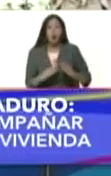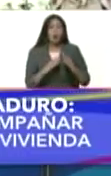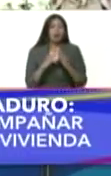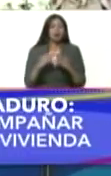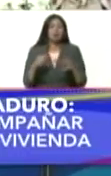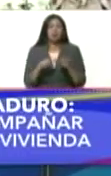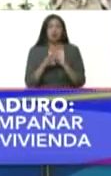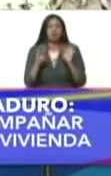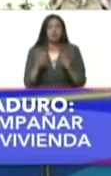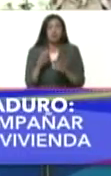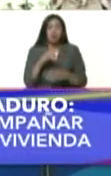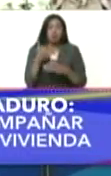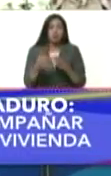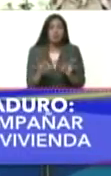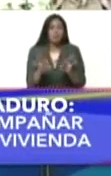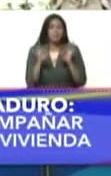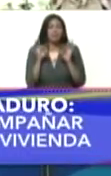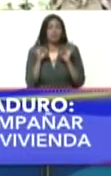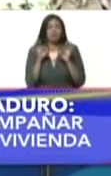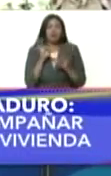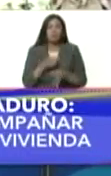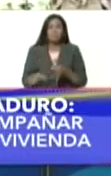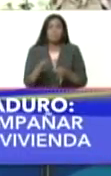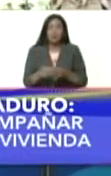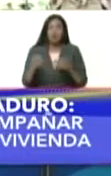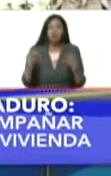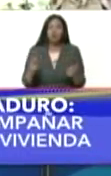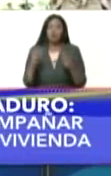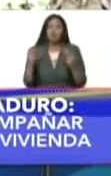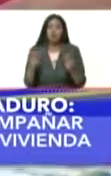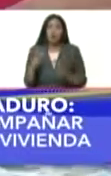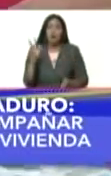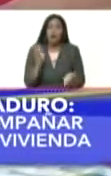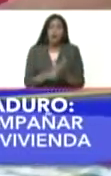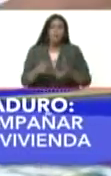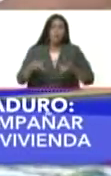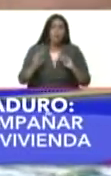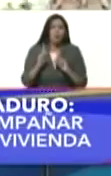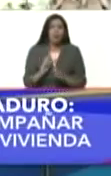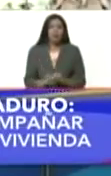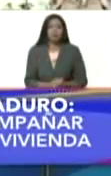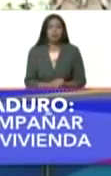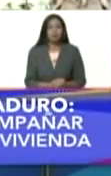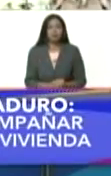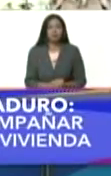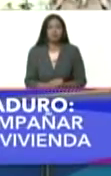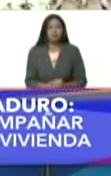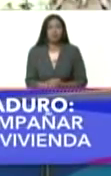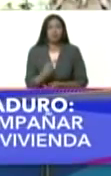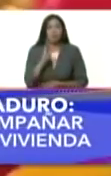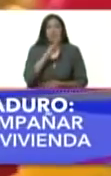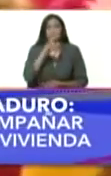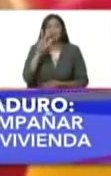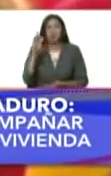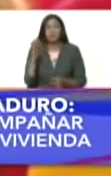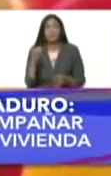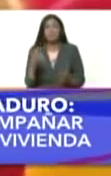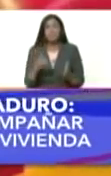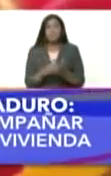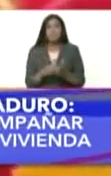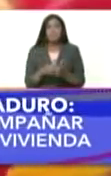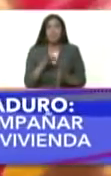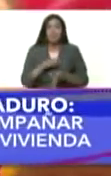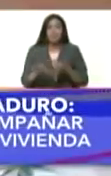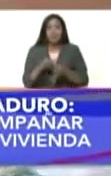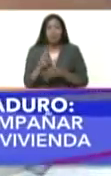viviendas en el programa especial Petroincentivos aprobado. Estos 43.000 petros aprobados